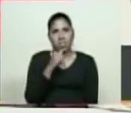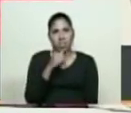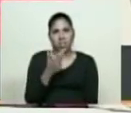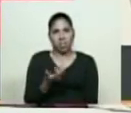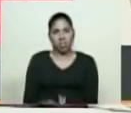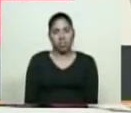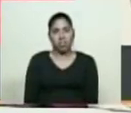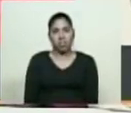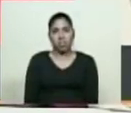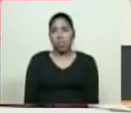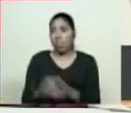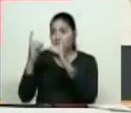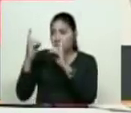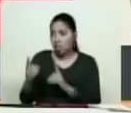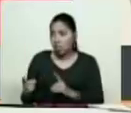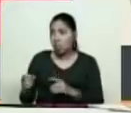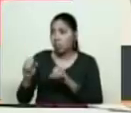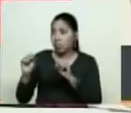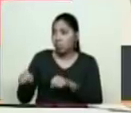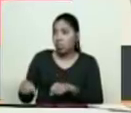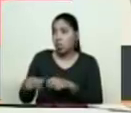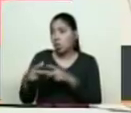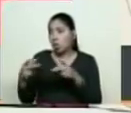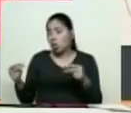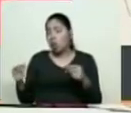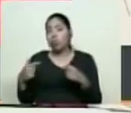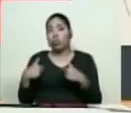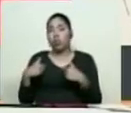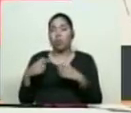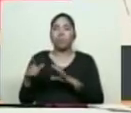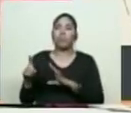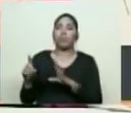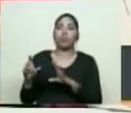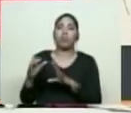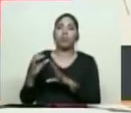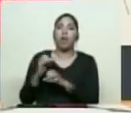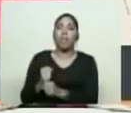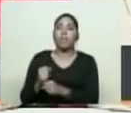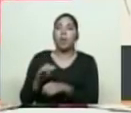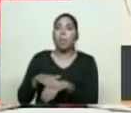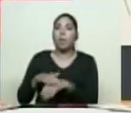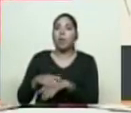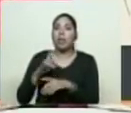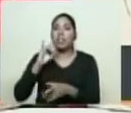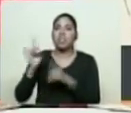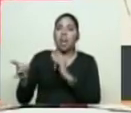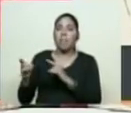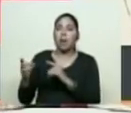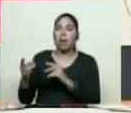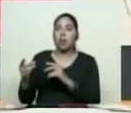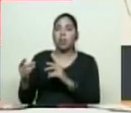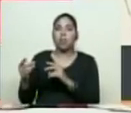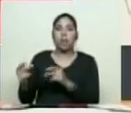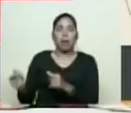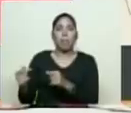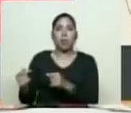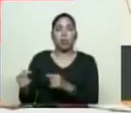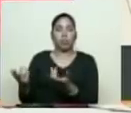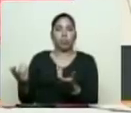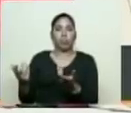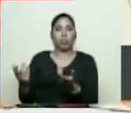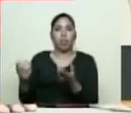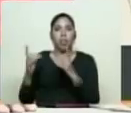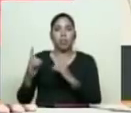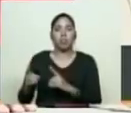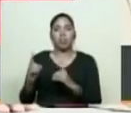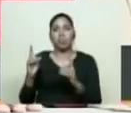decidir si van o no van, yo no me adelanto. Porque ellos basta una llamada telefónica y les cambian su vida. Somos Venezuela. No vale,